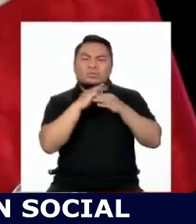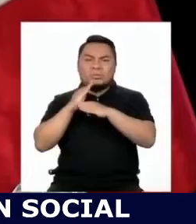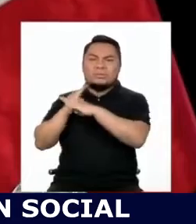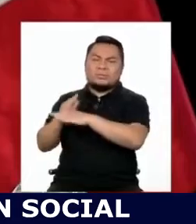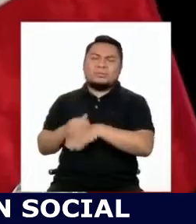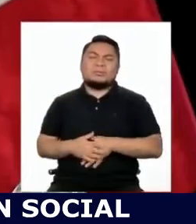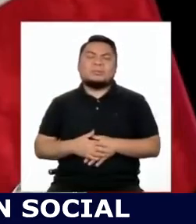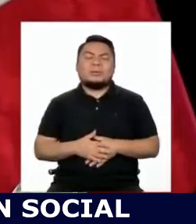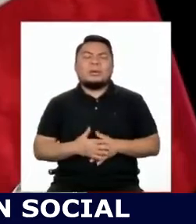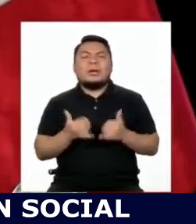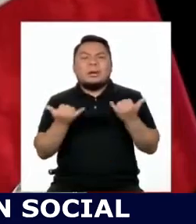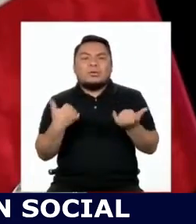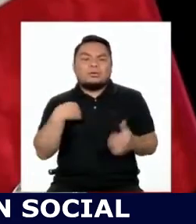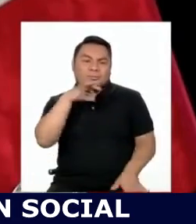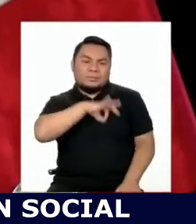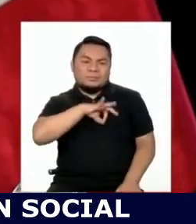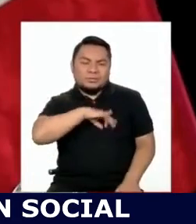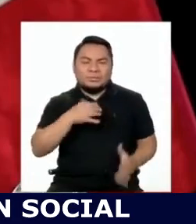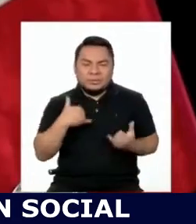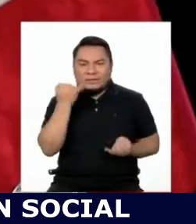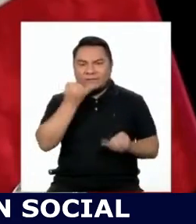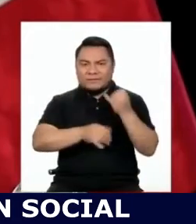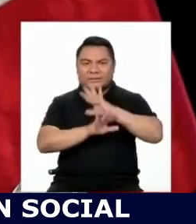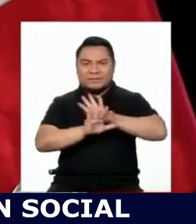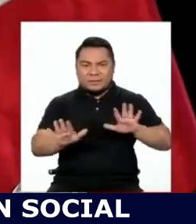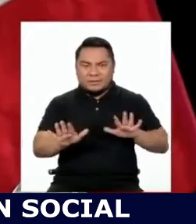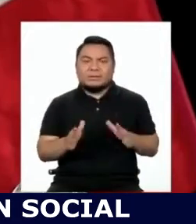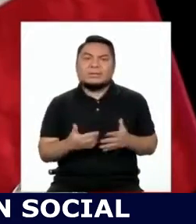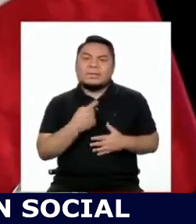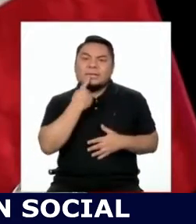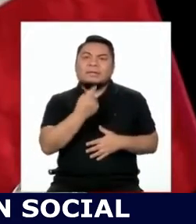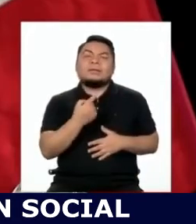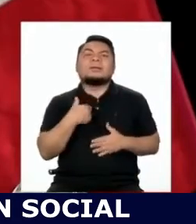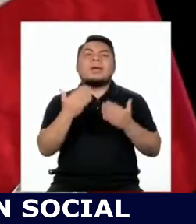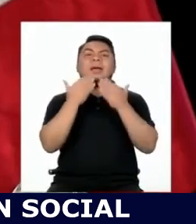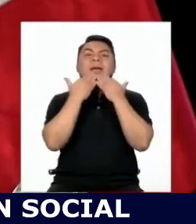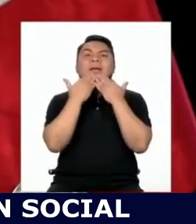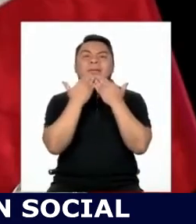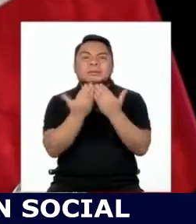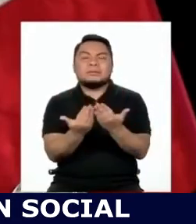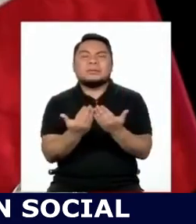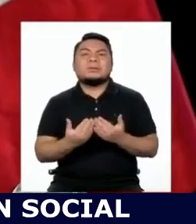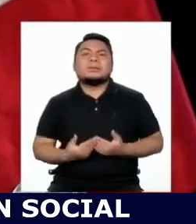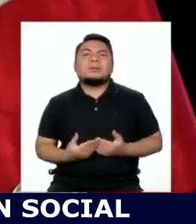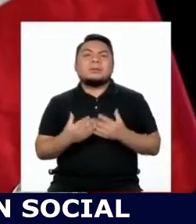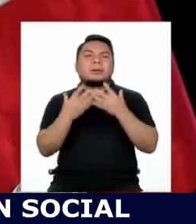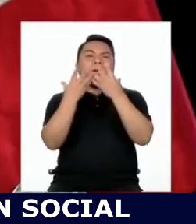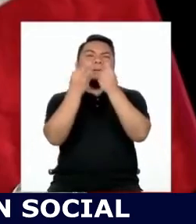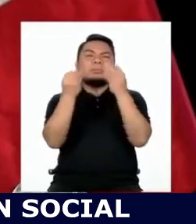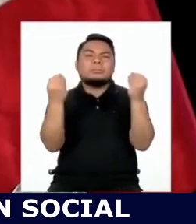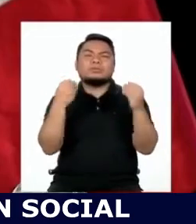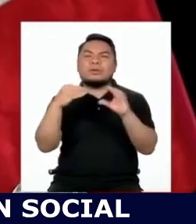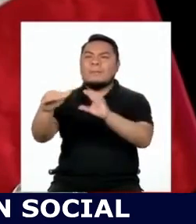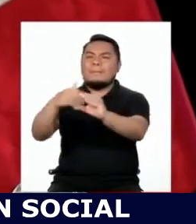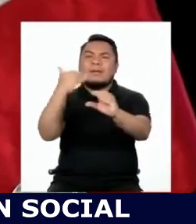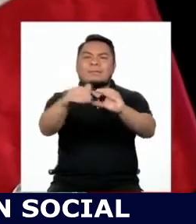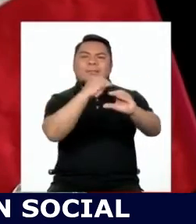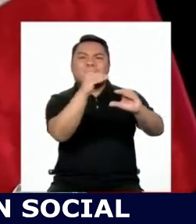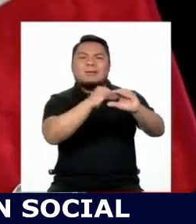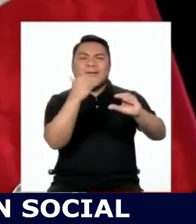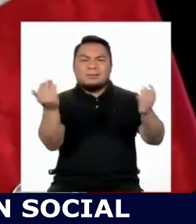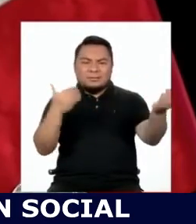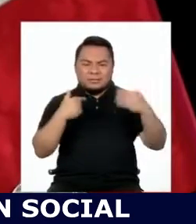población acompañar las medidas dispuestas por el gobierno en forma responsable, quedándose en su